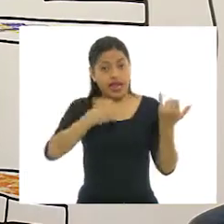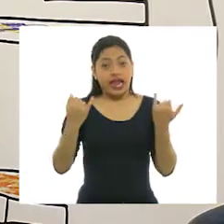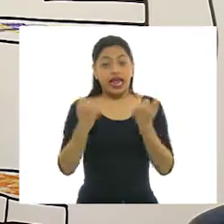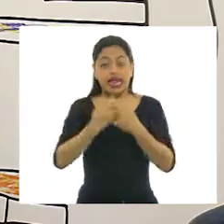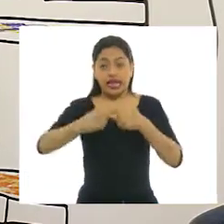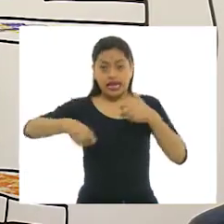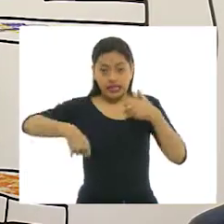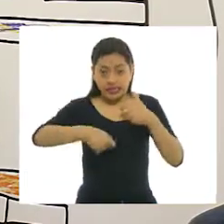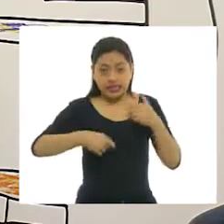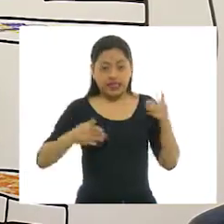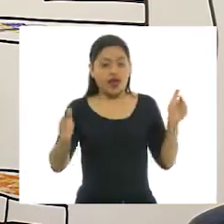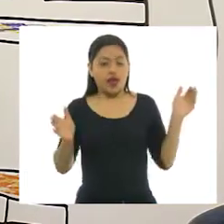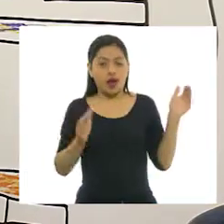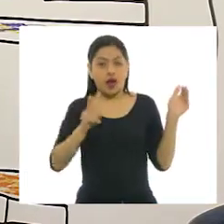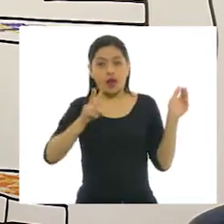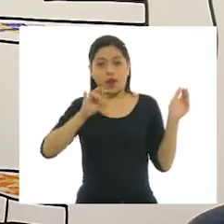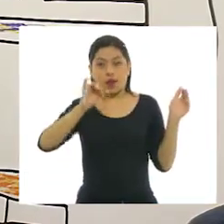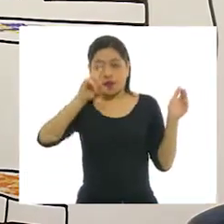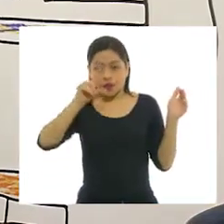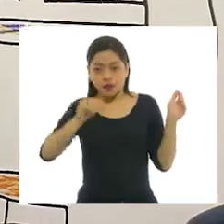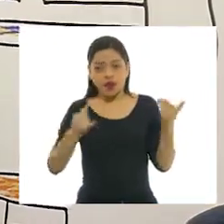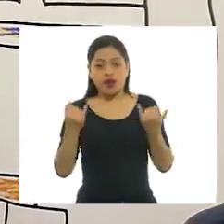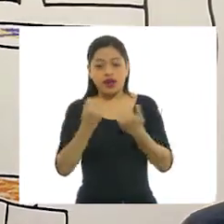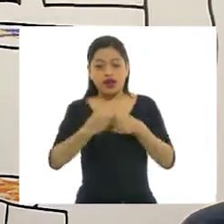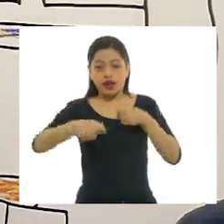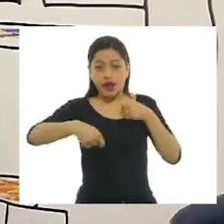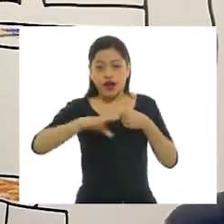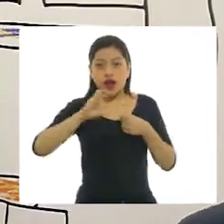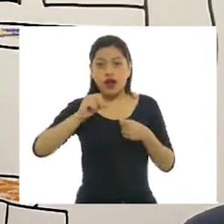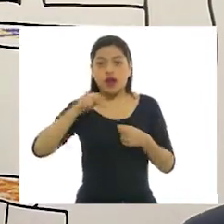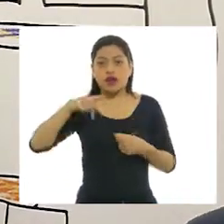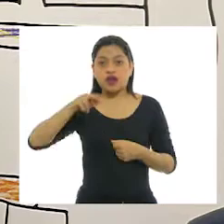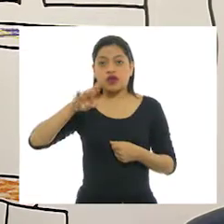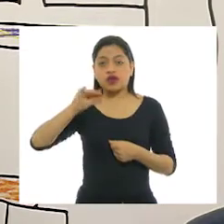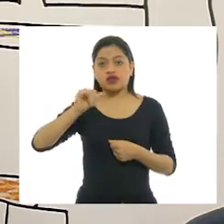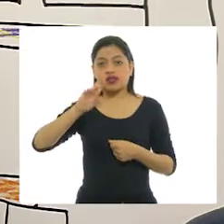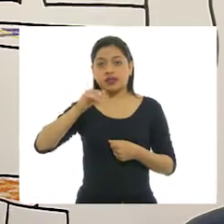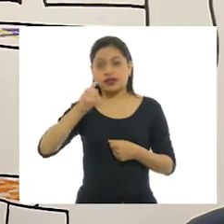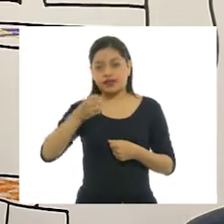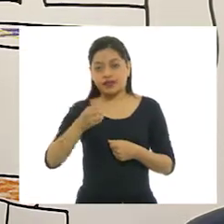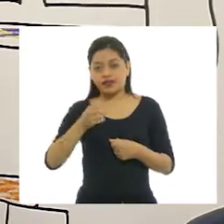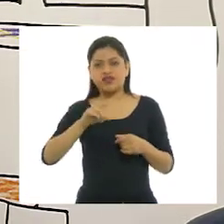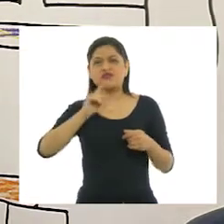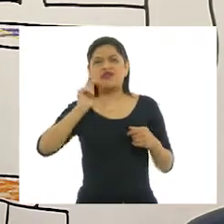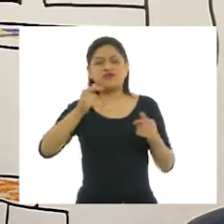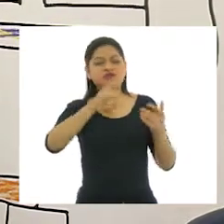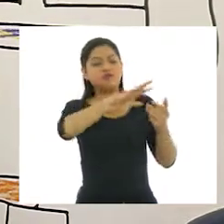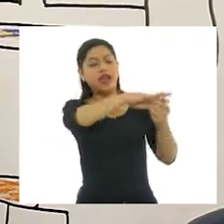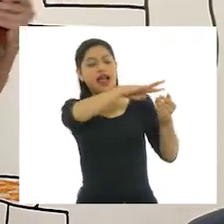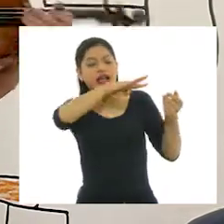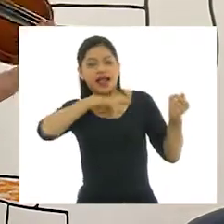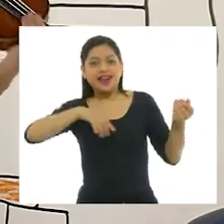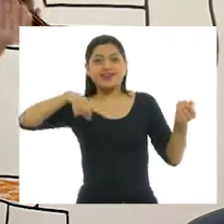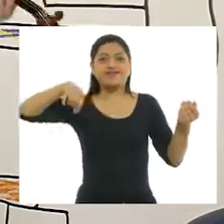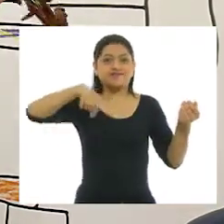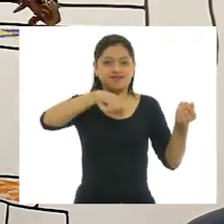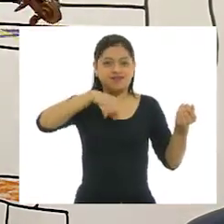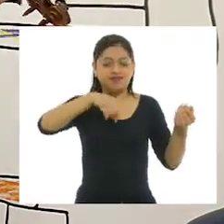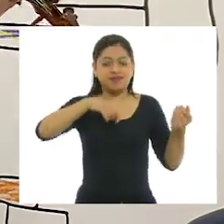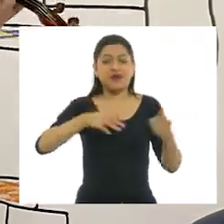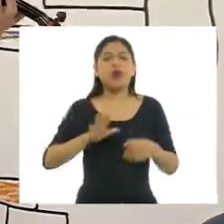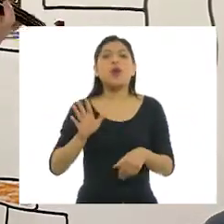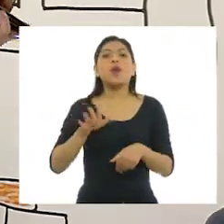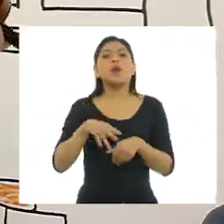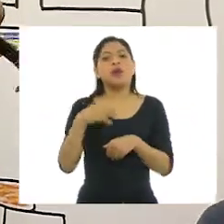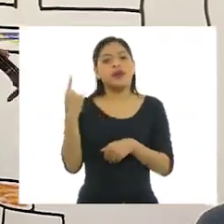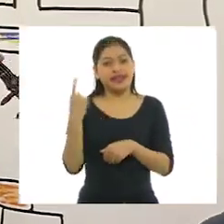la viola y el contrabajo, pertenece a la familia de las cuerdas frotadas. ¿Por qué se le dice cuerdas frotadas? Porque se